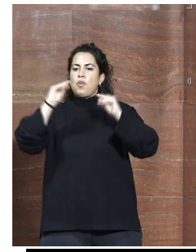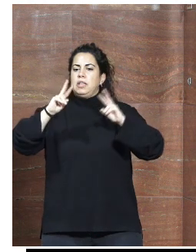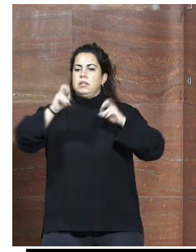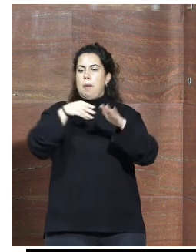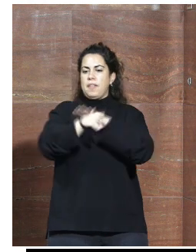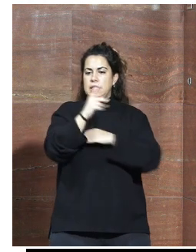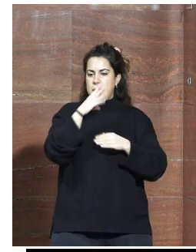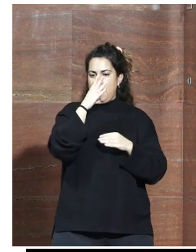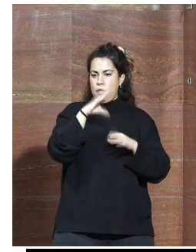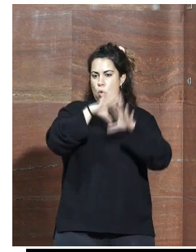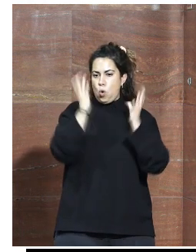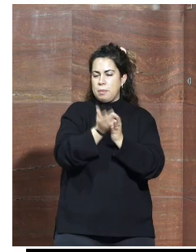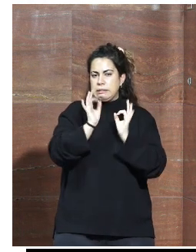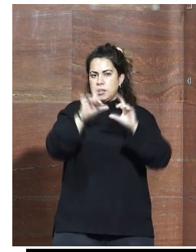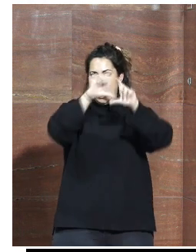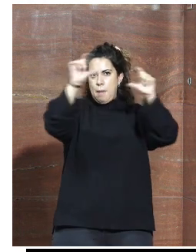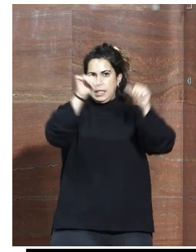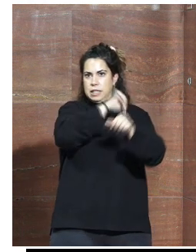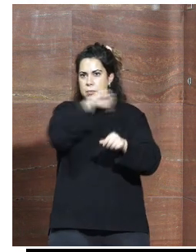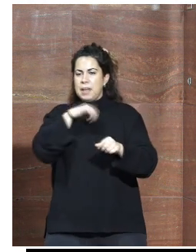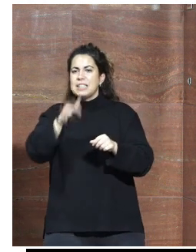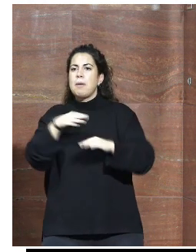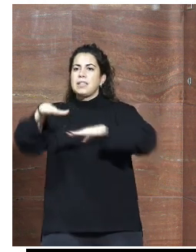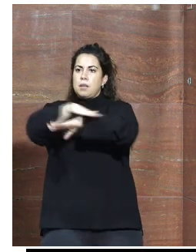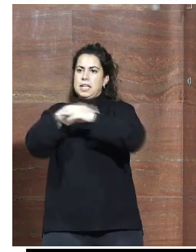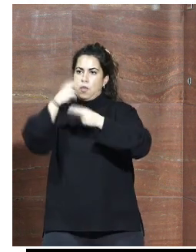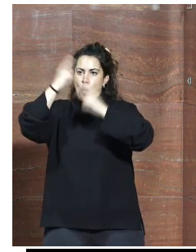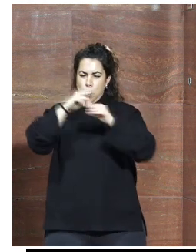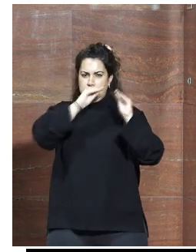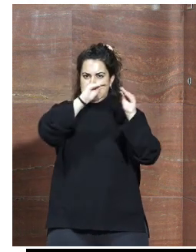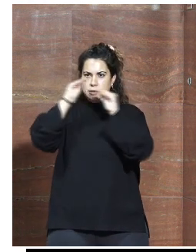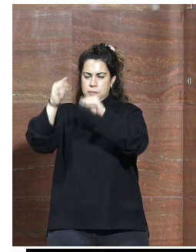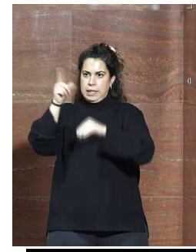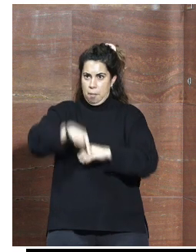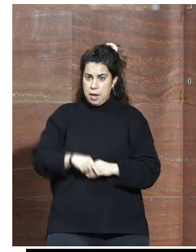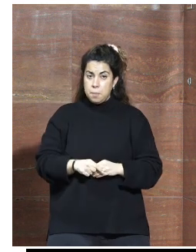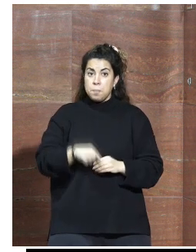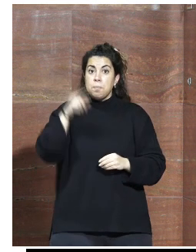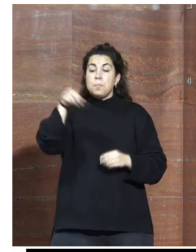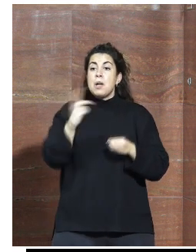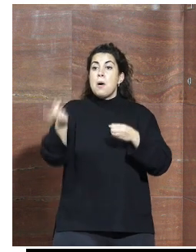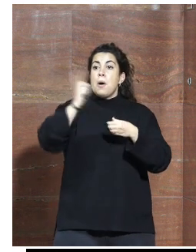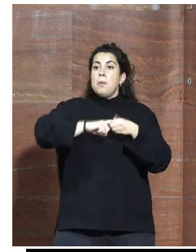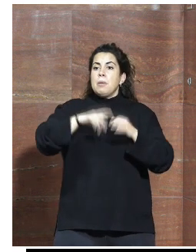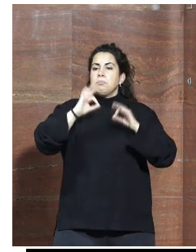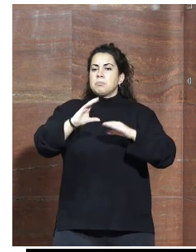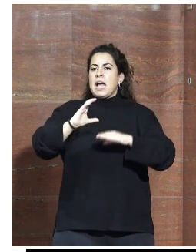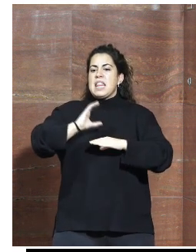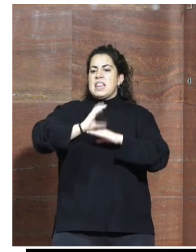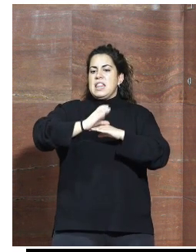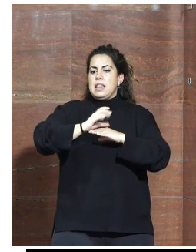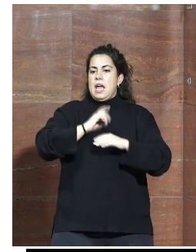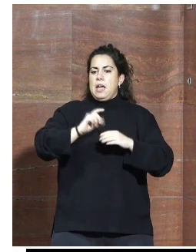universal para empresas privadas y para la Administración Pública. También es miembro de la Comisión de Accesibilidad del CERMI de la Comunidad de